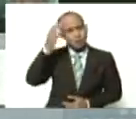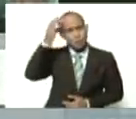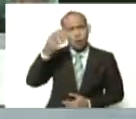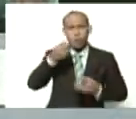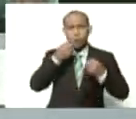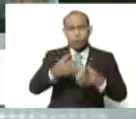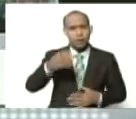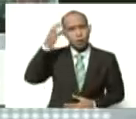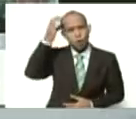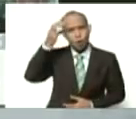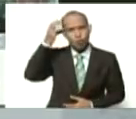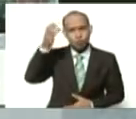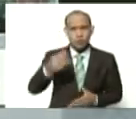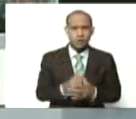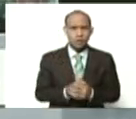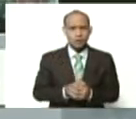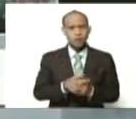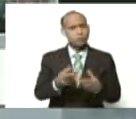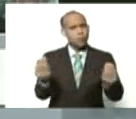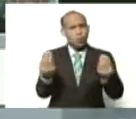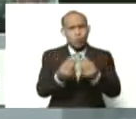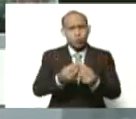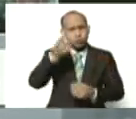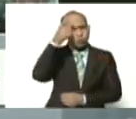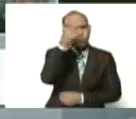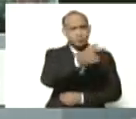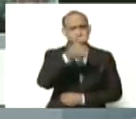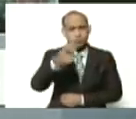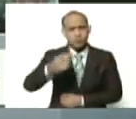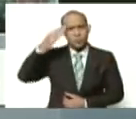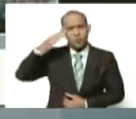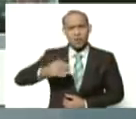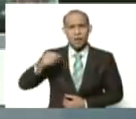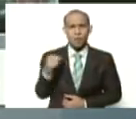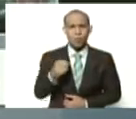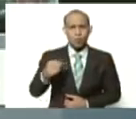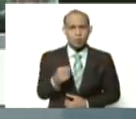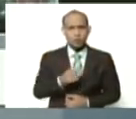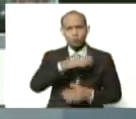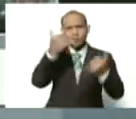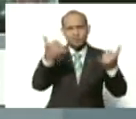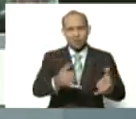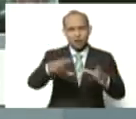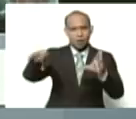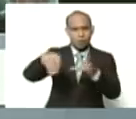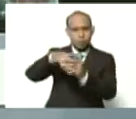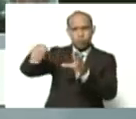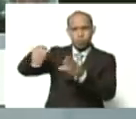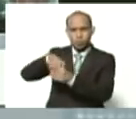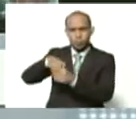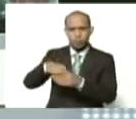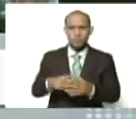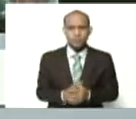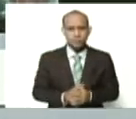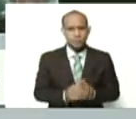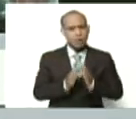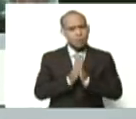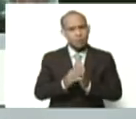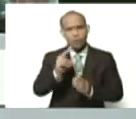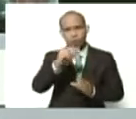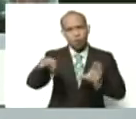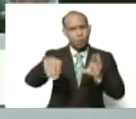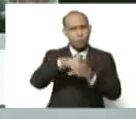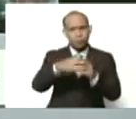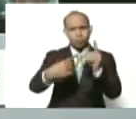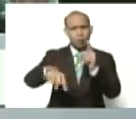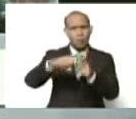consciente, en perfecta unión cívico-militar-policial. Vamos a la cuarentena. Que no sea una cuarentena más, que